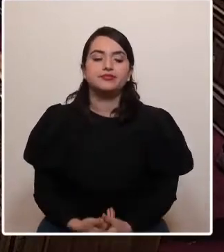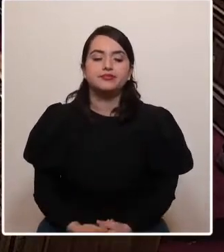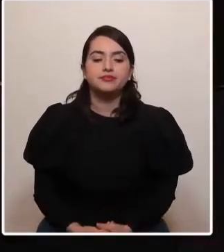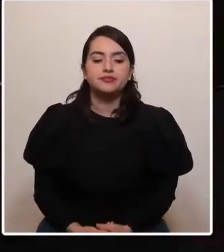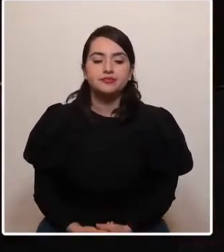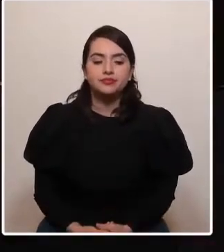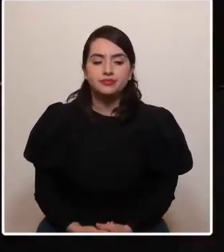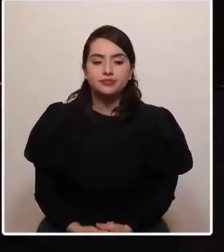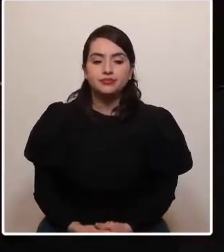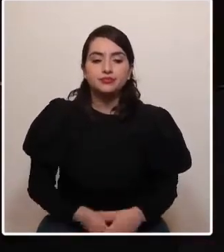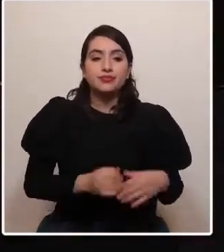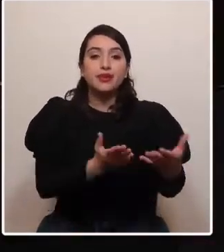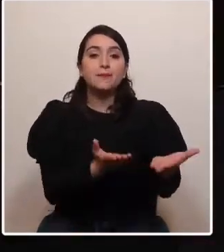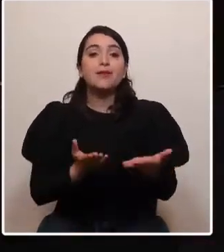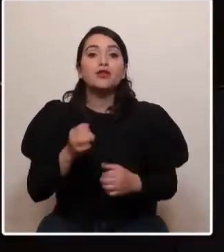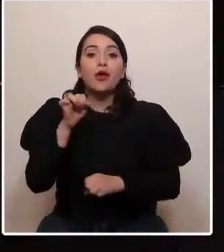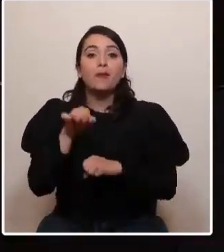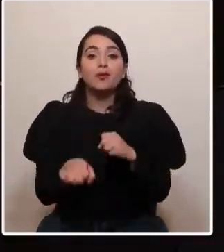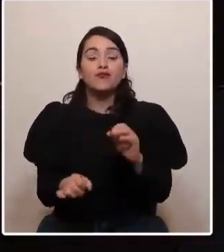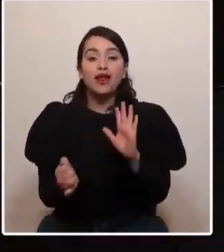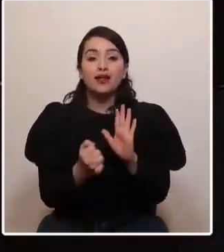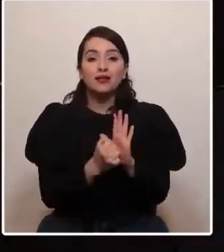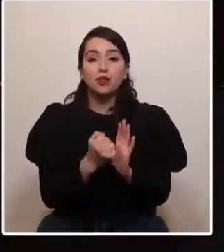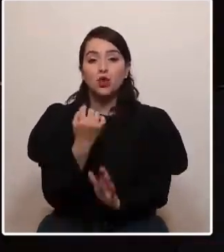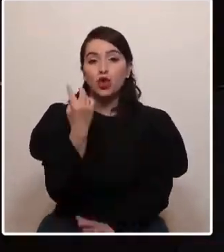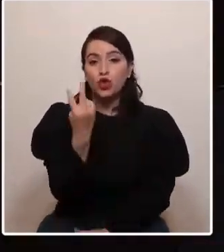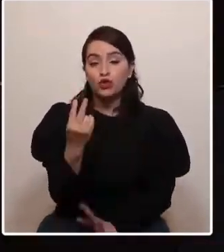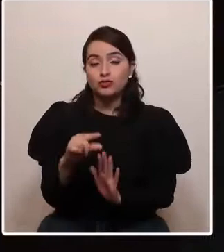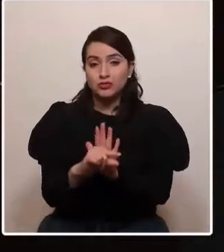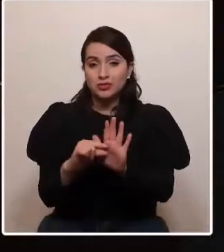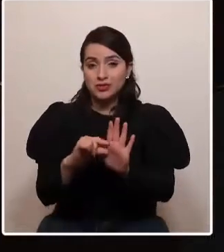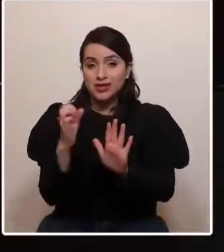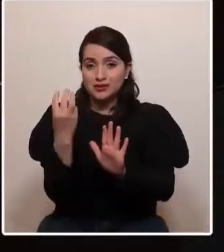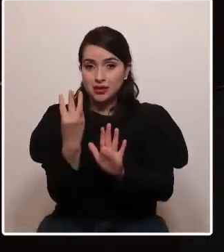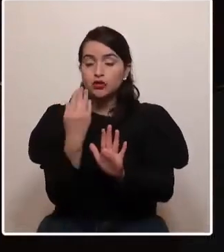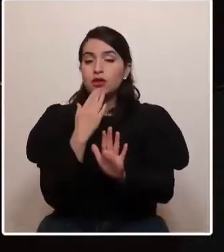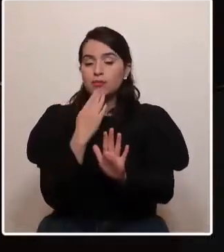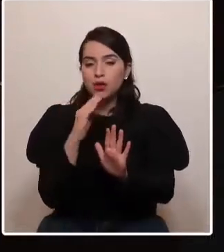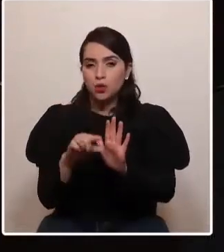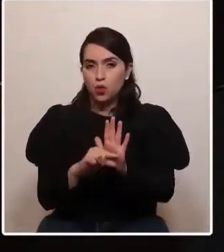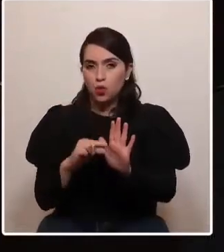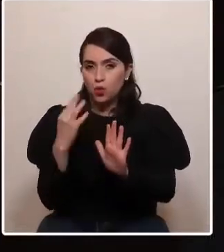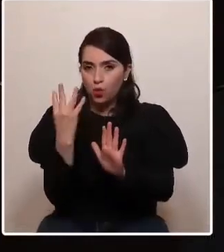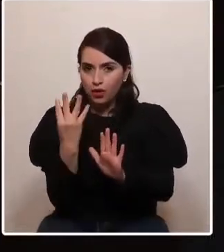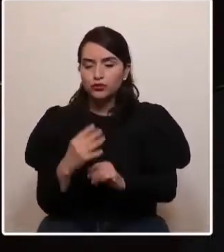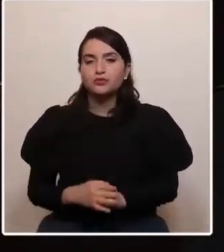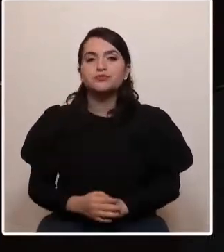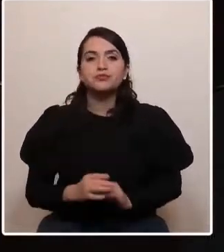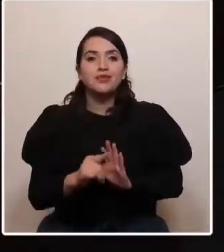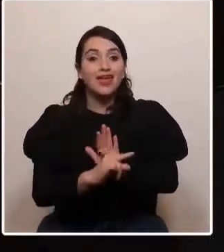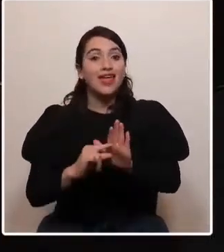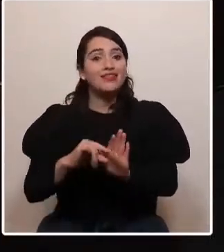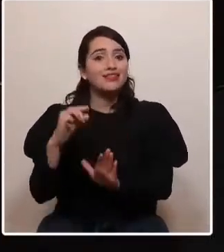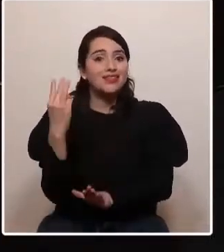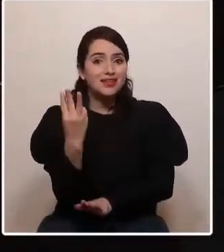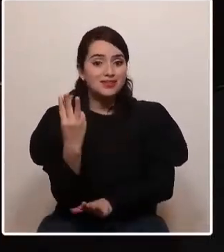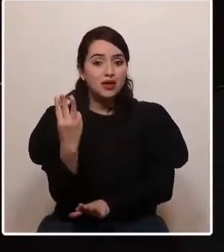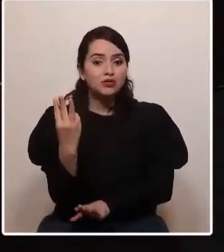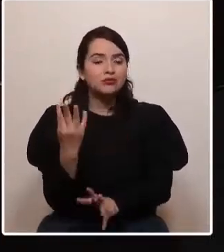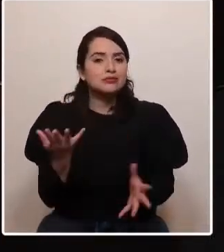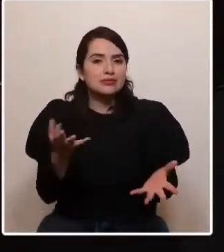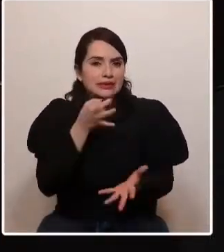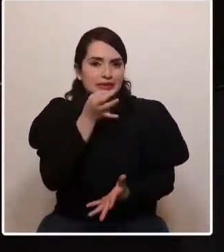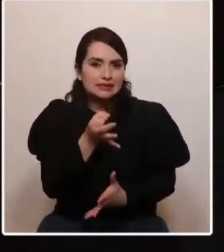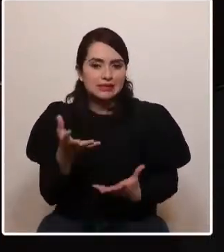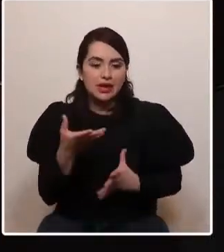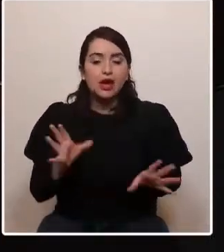Invito a aprobar el artículo 2, inciso 3 e inciso 4. El inciso 3 prescribe: los